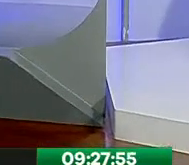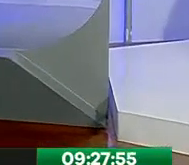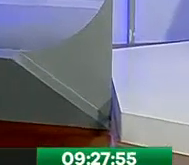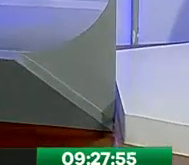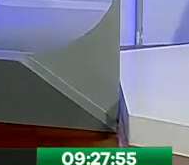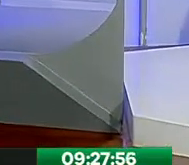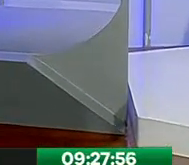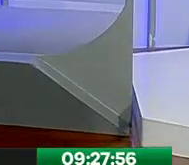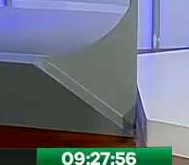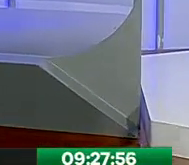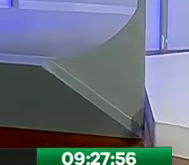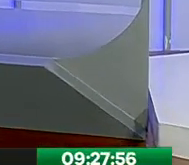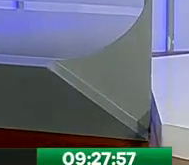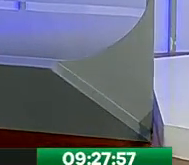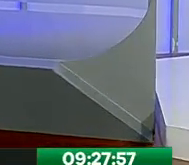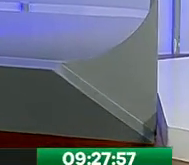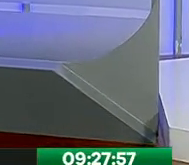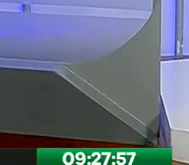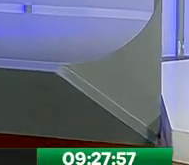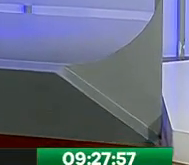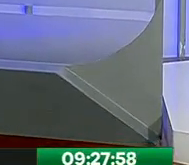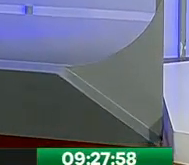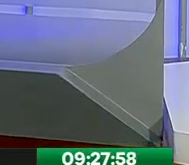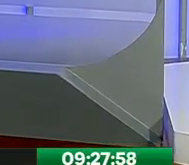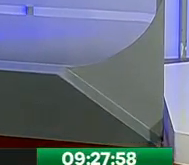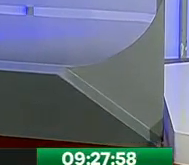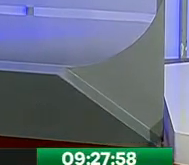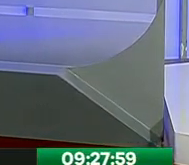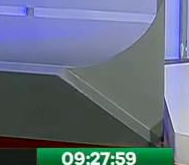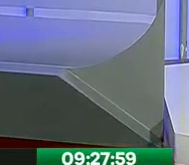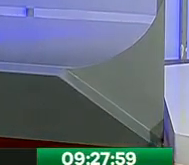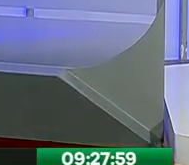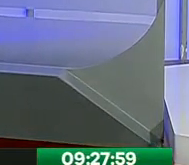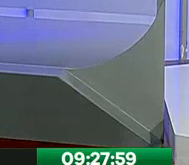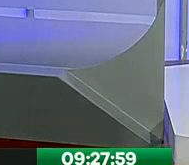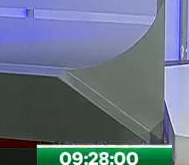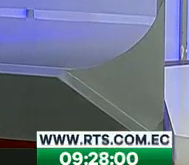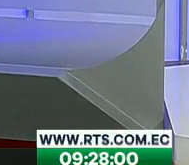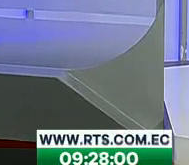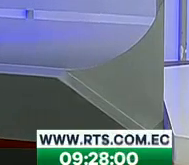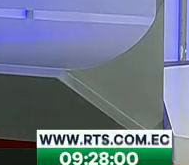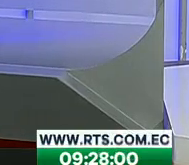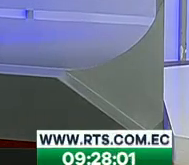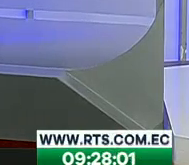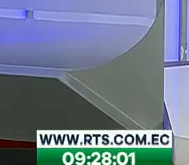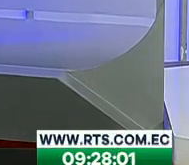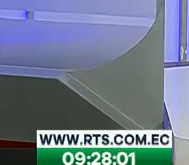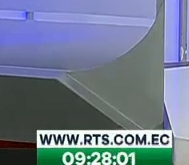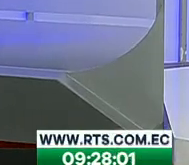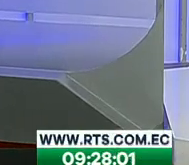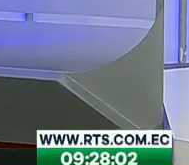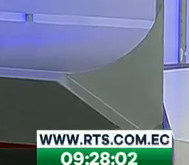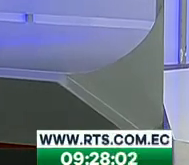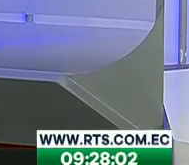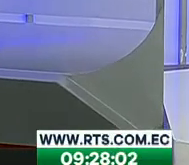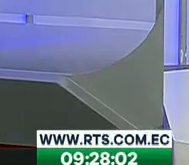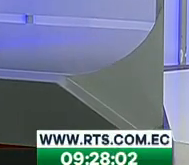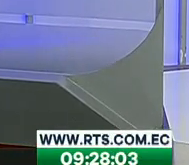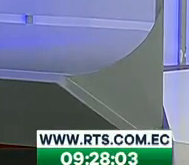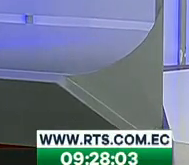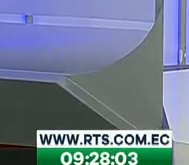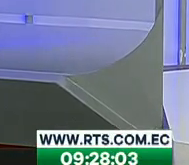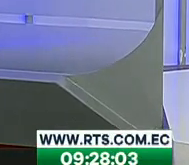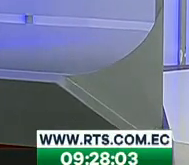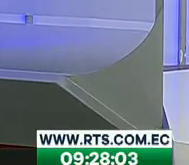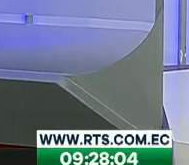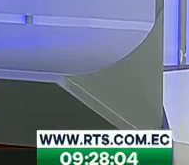en nuestras redes sociales también. Ahí está, arroba RTS subguión, la noticia. Y por supuesto, ese es el Twitter. Y por supuesto también para el WhatsApp,